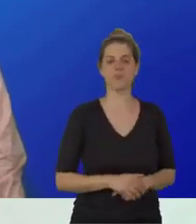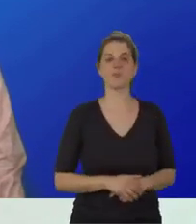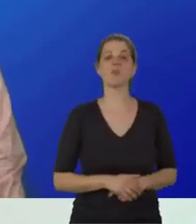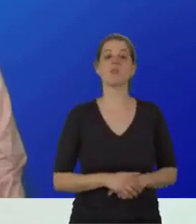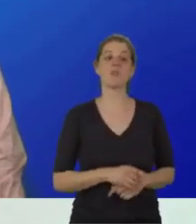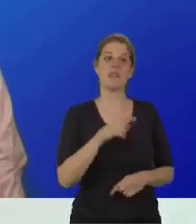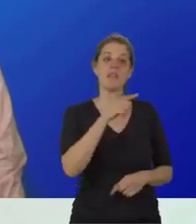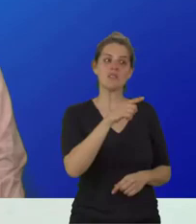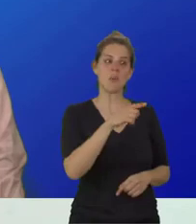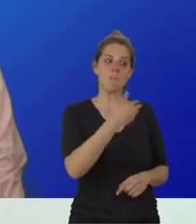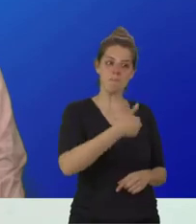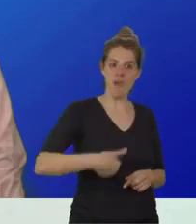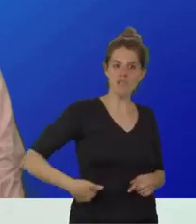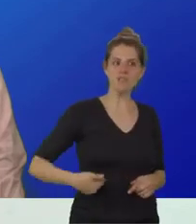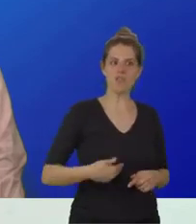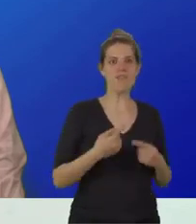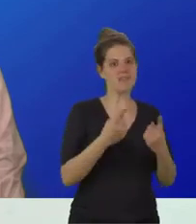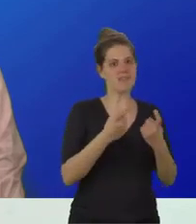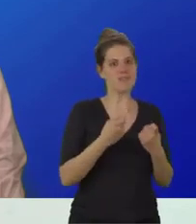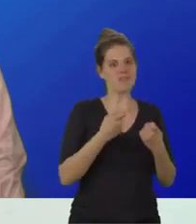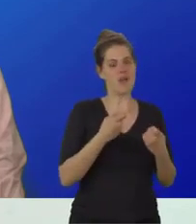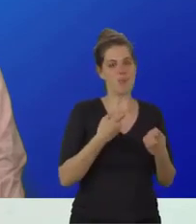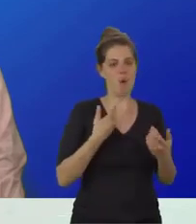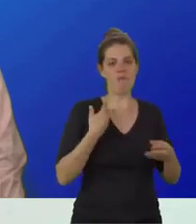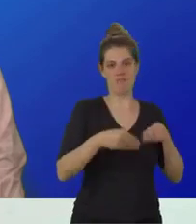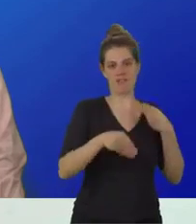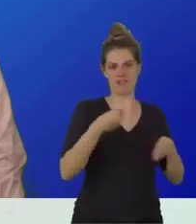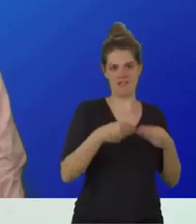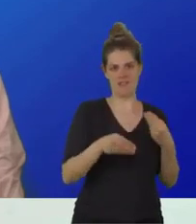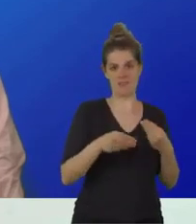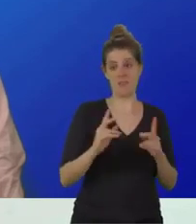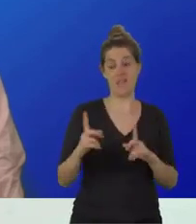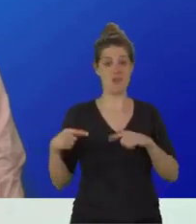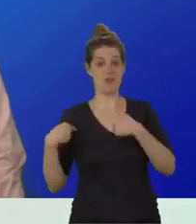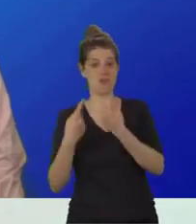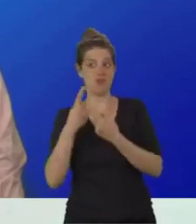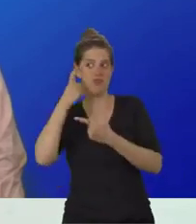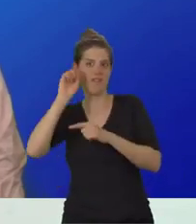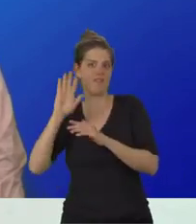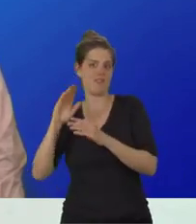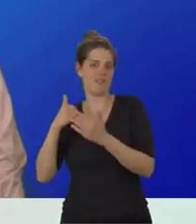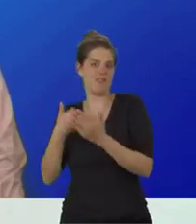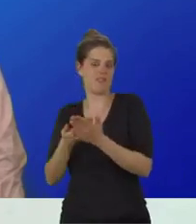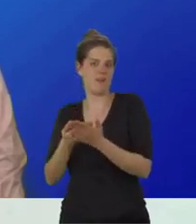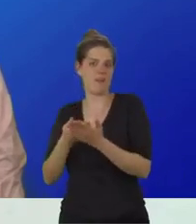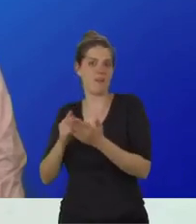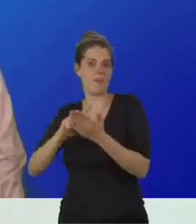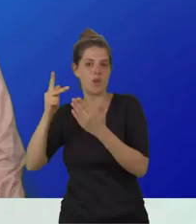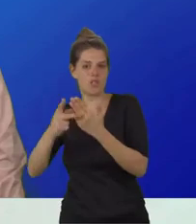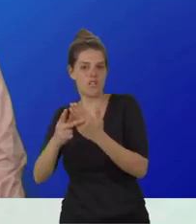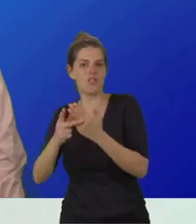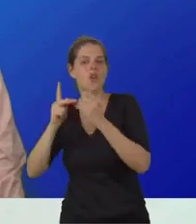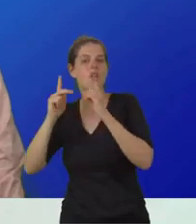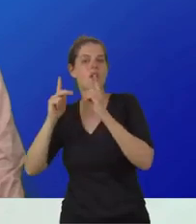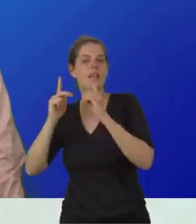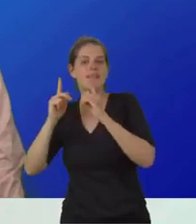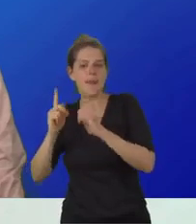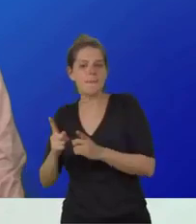que en el maestro mismo crea una gran flexibilidad. Y en nosotros, como creadores del proyecto, también